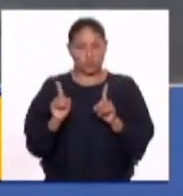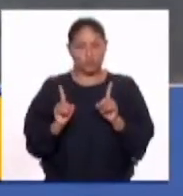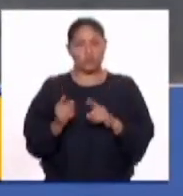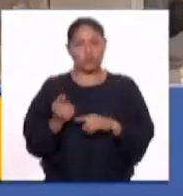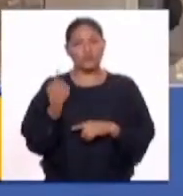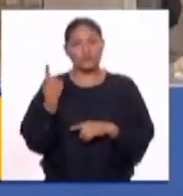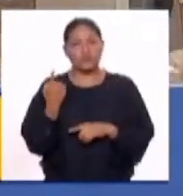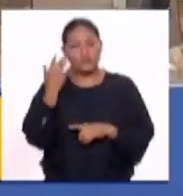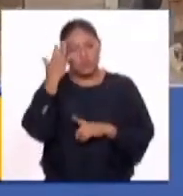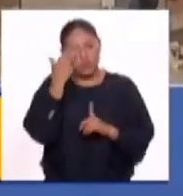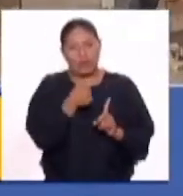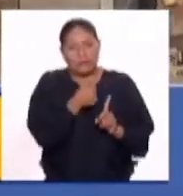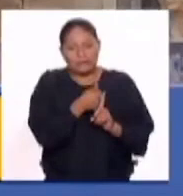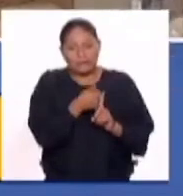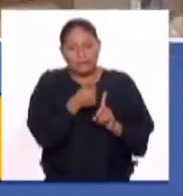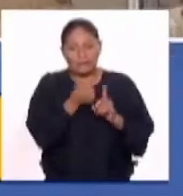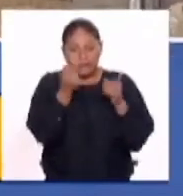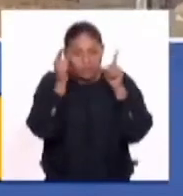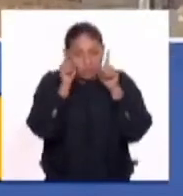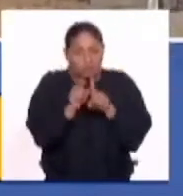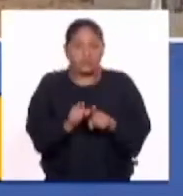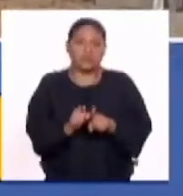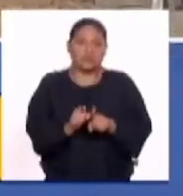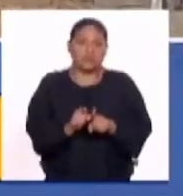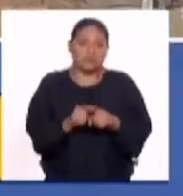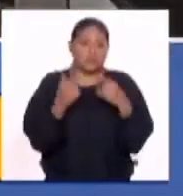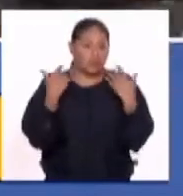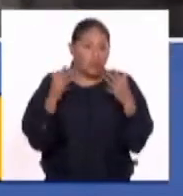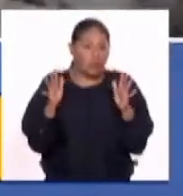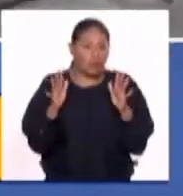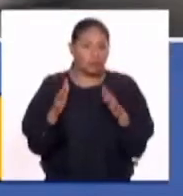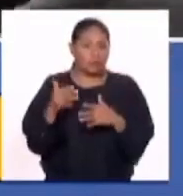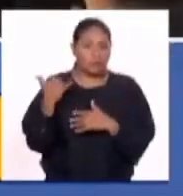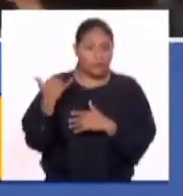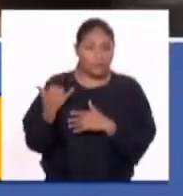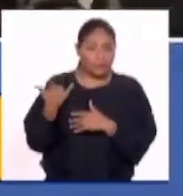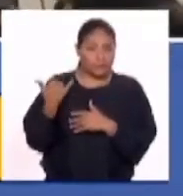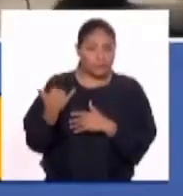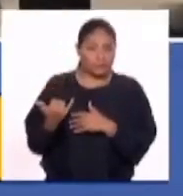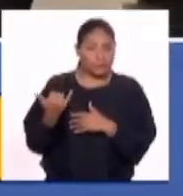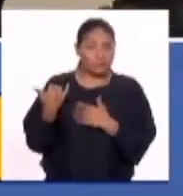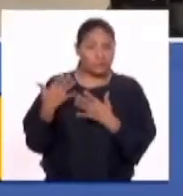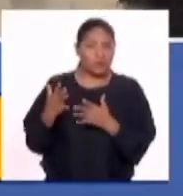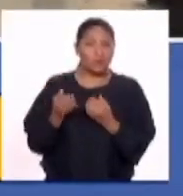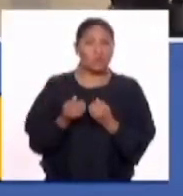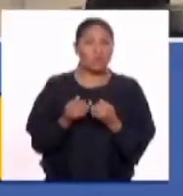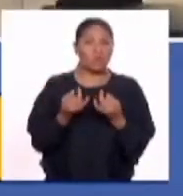Por mutuo propio han decidido llegar a la frontera y tú los ves. Hoy particularmente el número